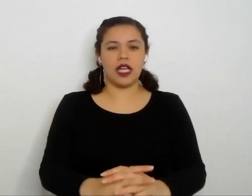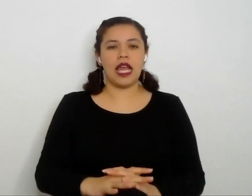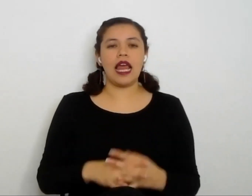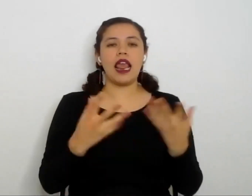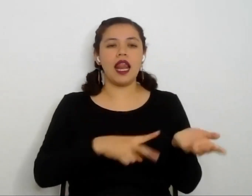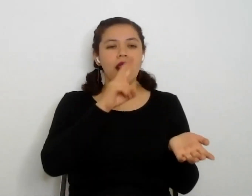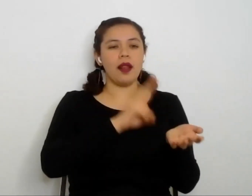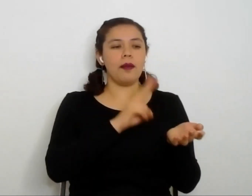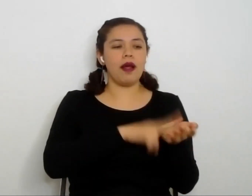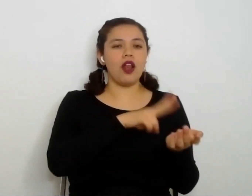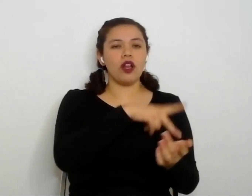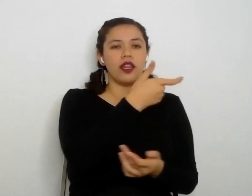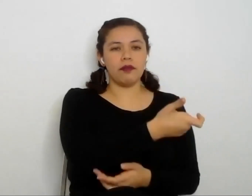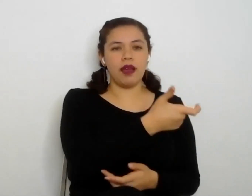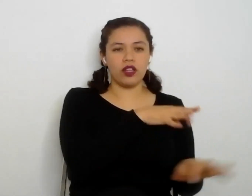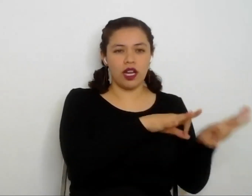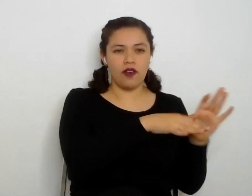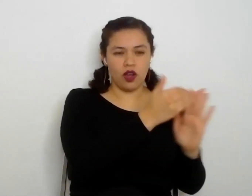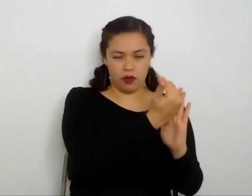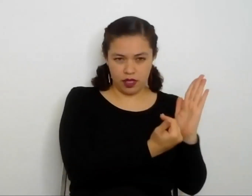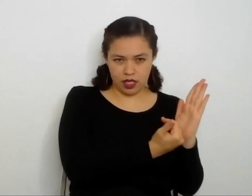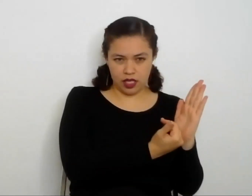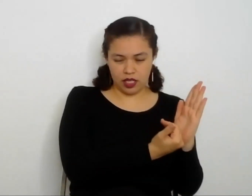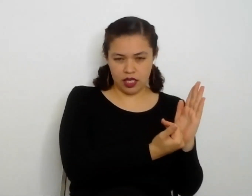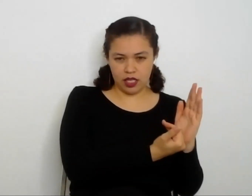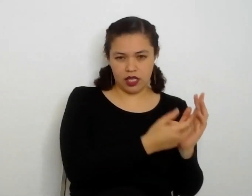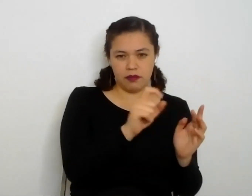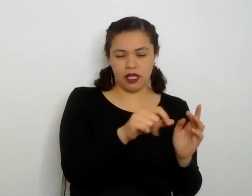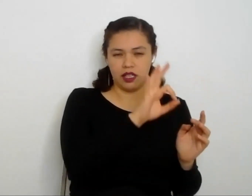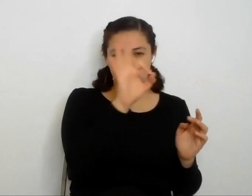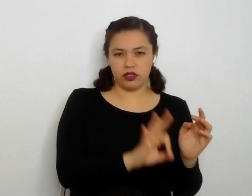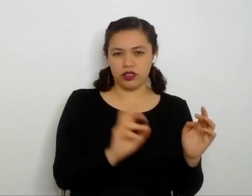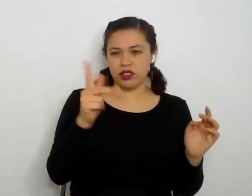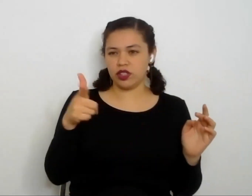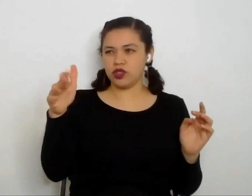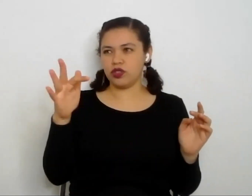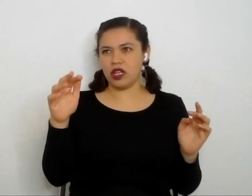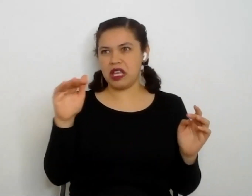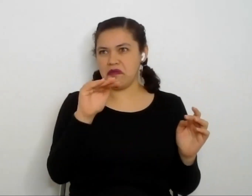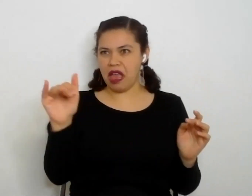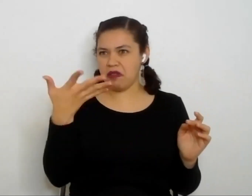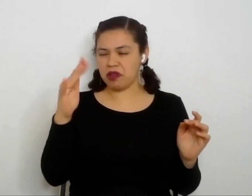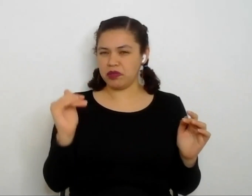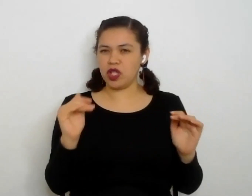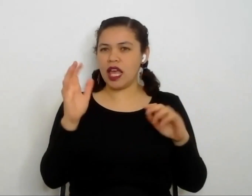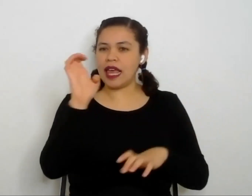ahora y la inflación va a ser como del 8,5%, entonces se está haciendo arriba.